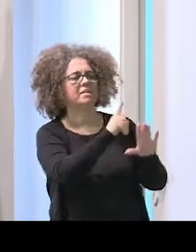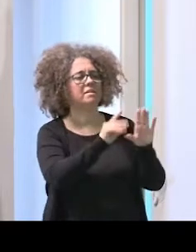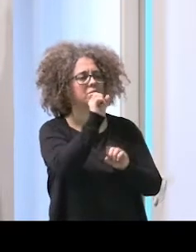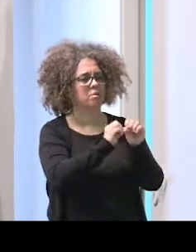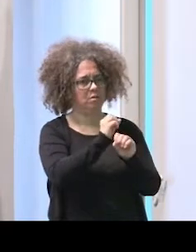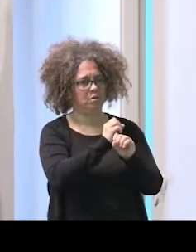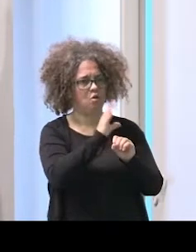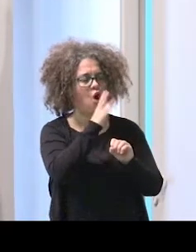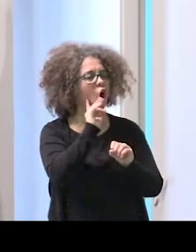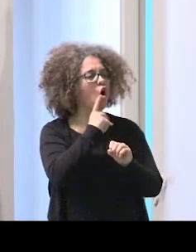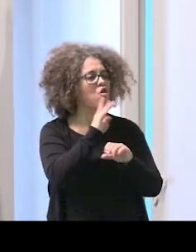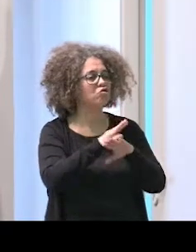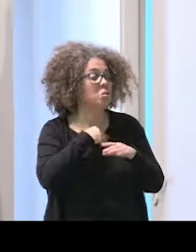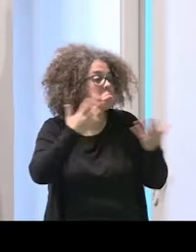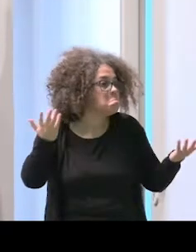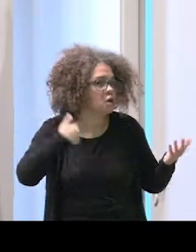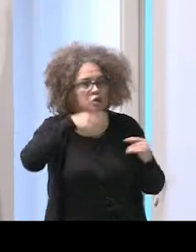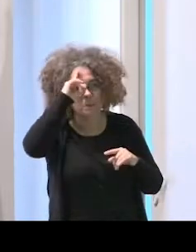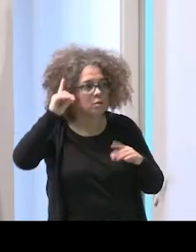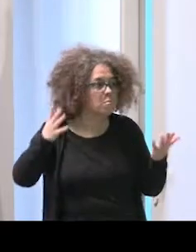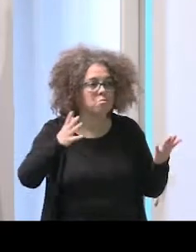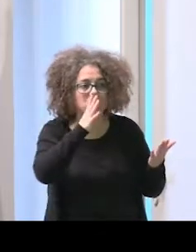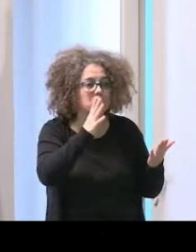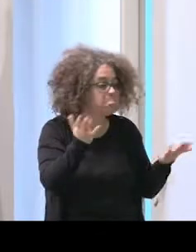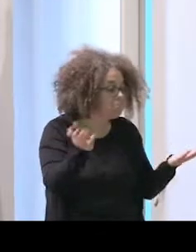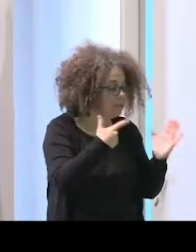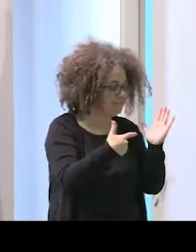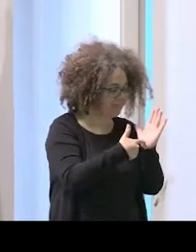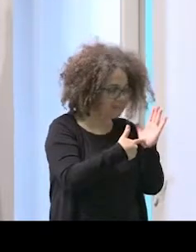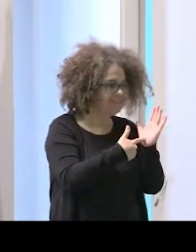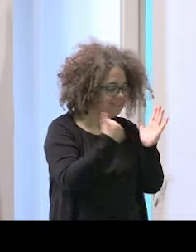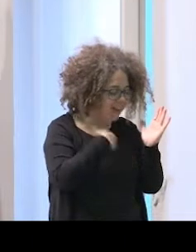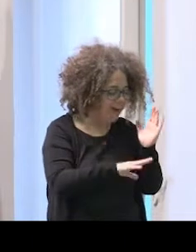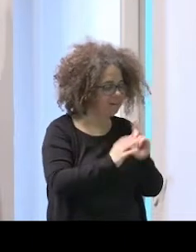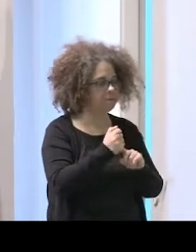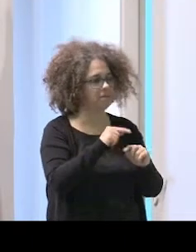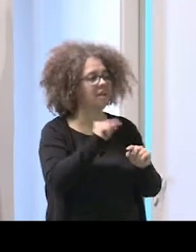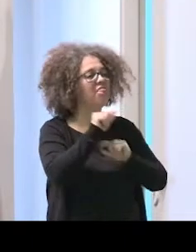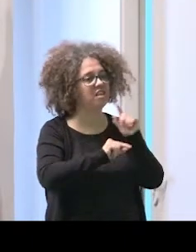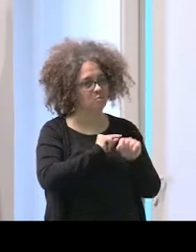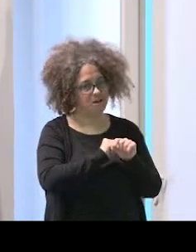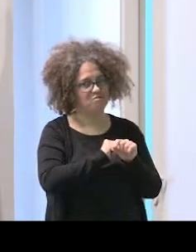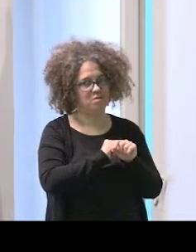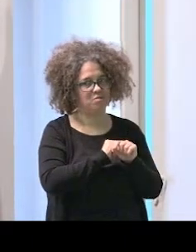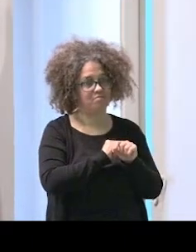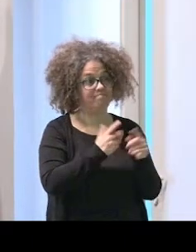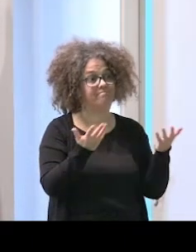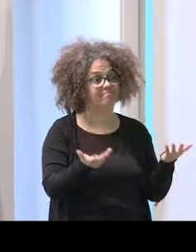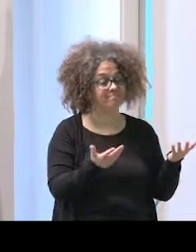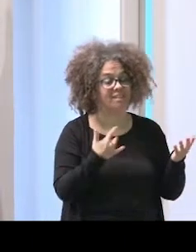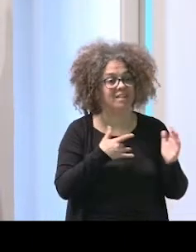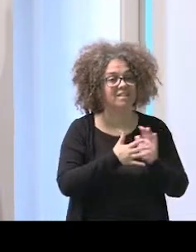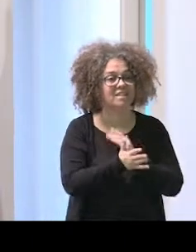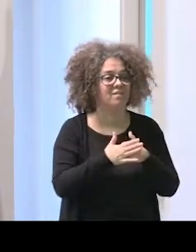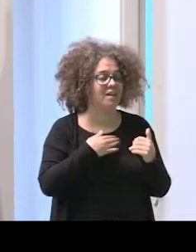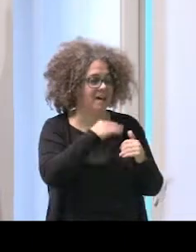pacientes con sorderas inexplicables, tú les hacías la prueba del talón y efectivamente tenían un citomegalovirus ahí, ¿vale? O sea que sí